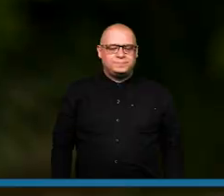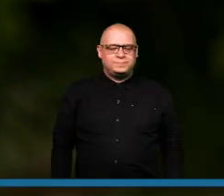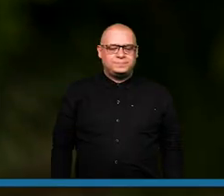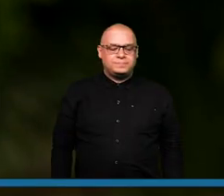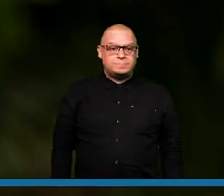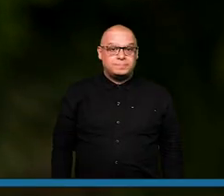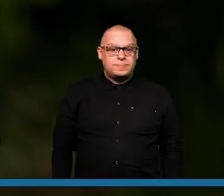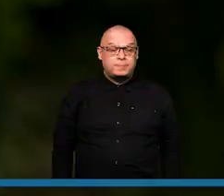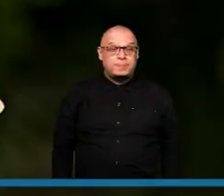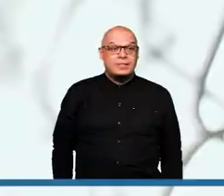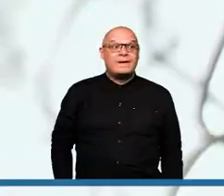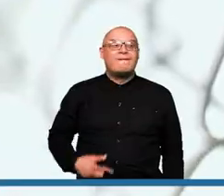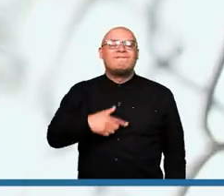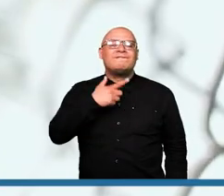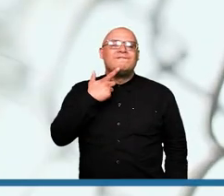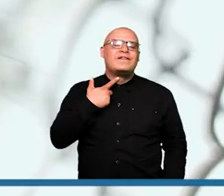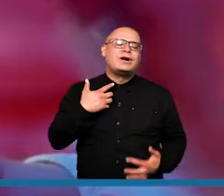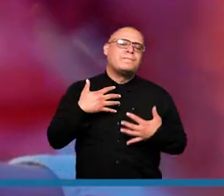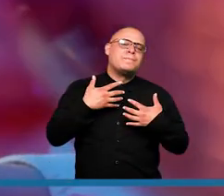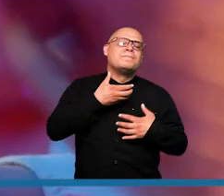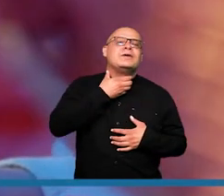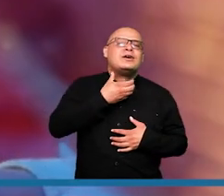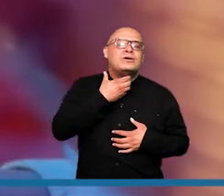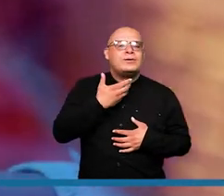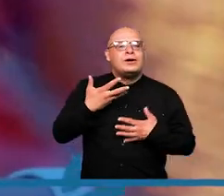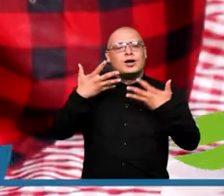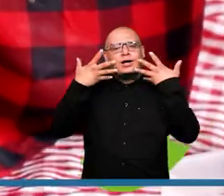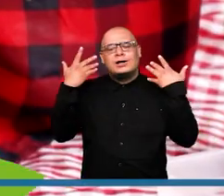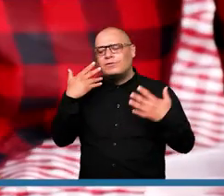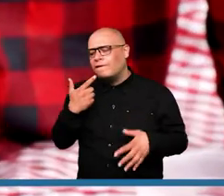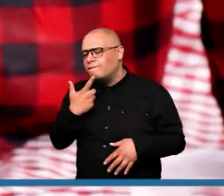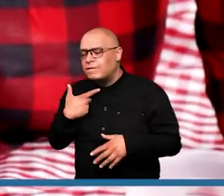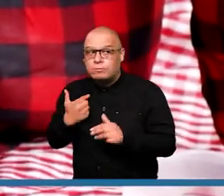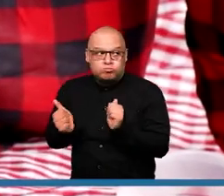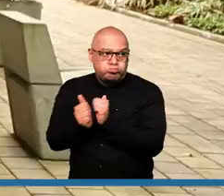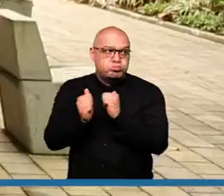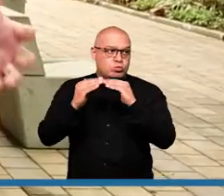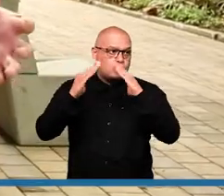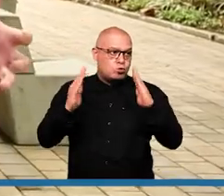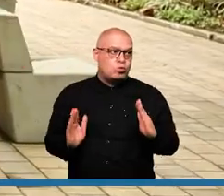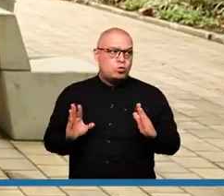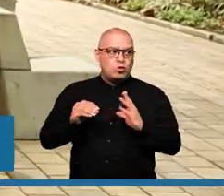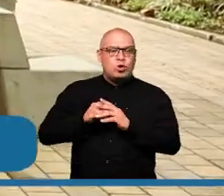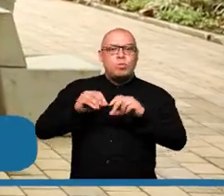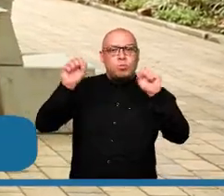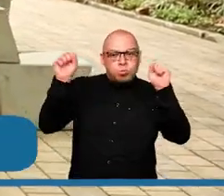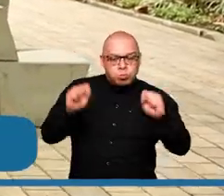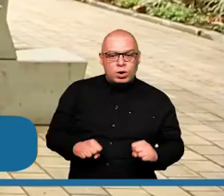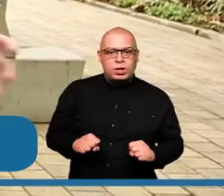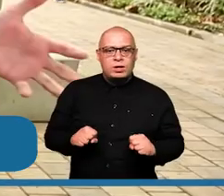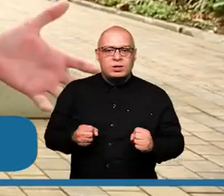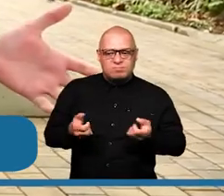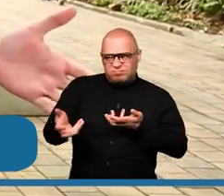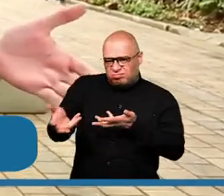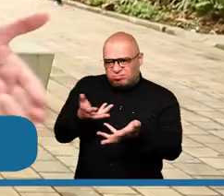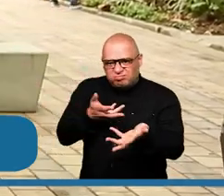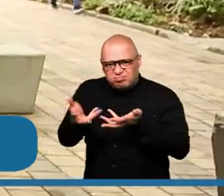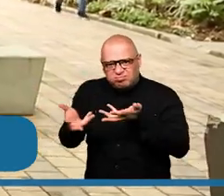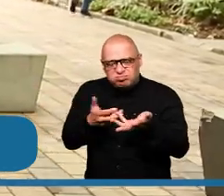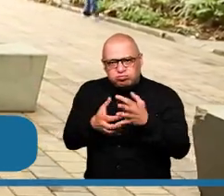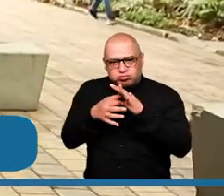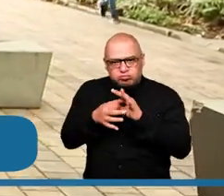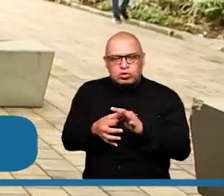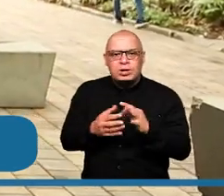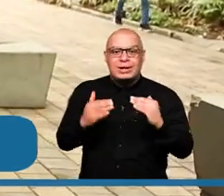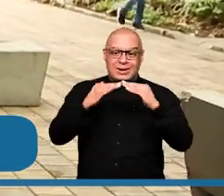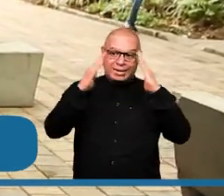A muchos nos gustan los perros y los gatos, y son animales de compañía con los cuales podemos compartir nuestro espacio, como es